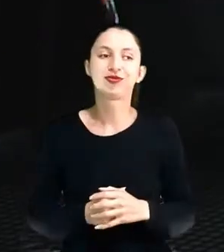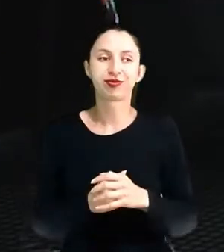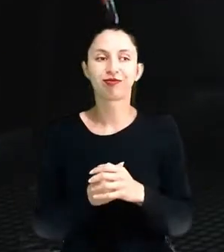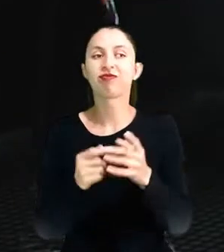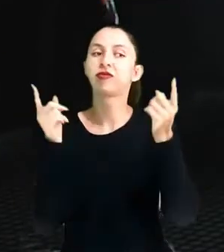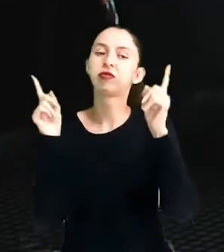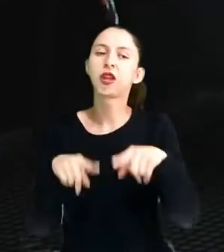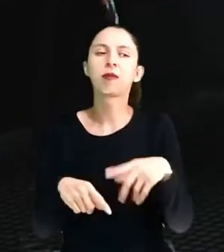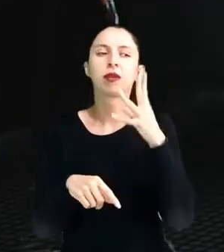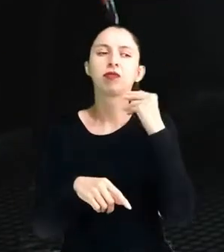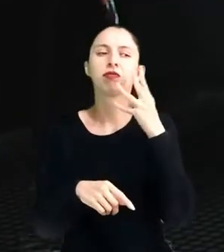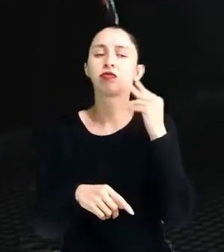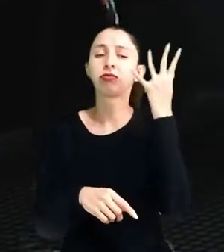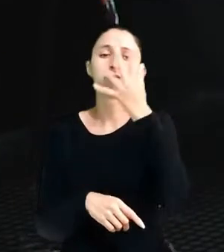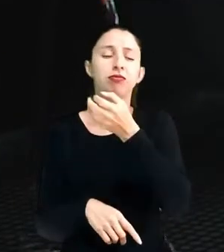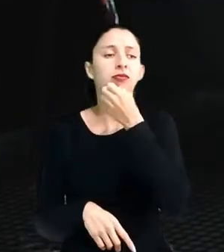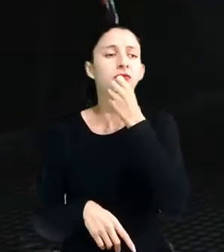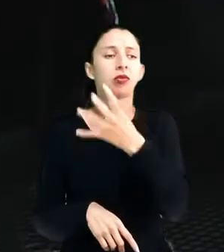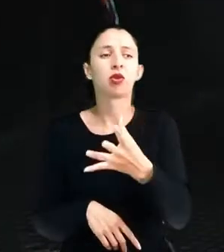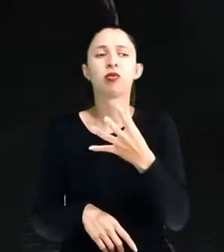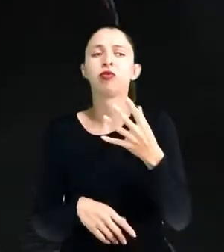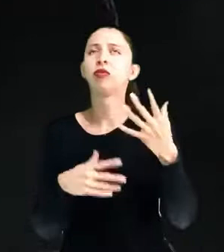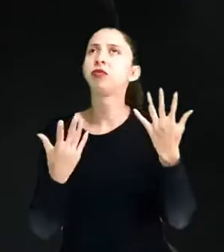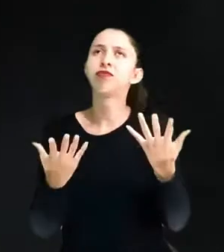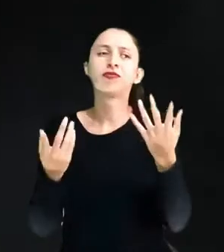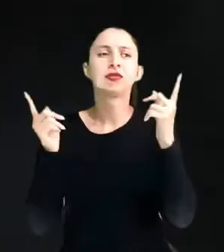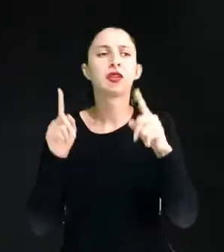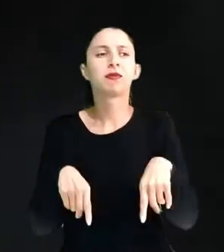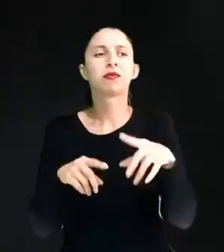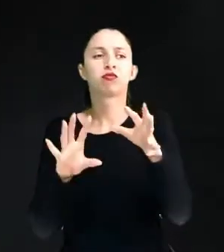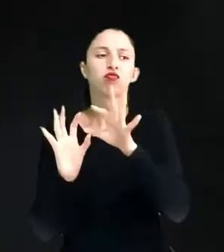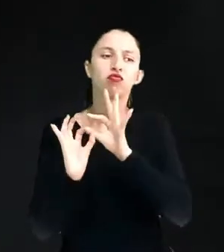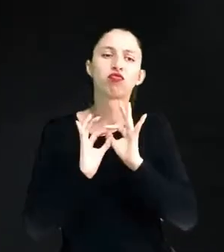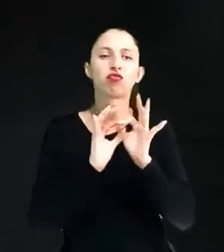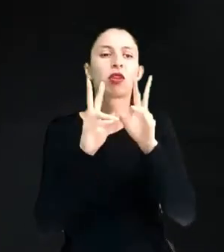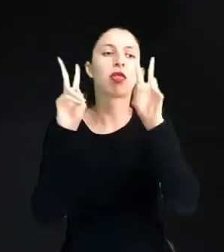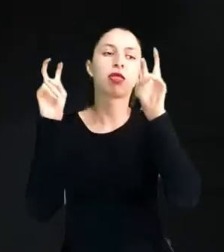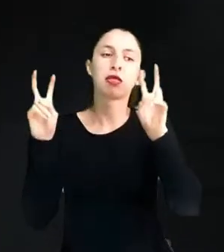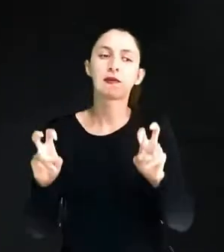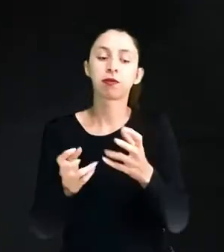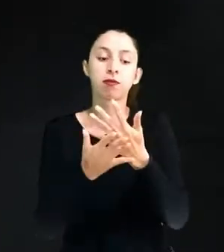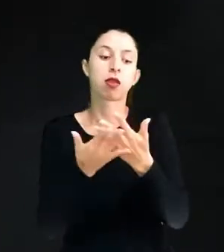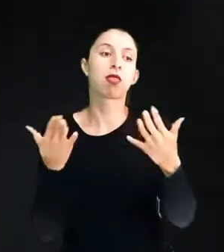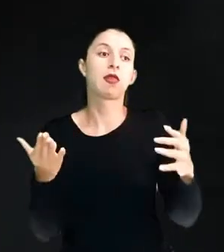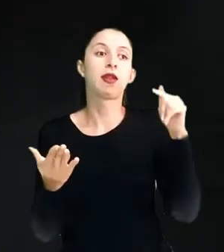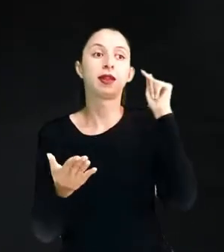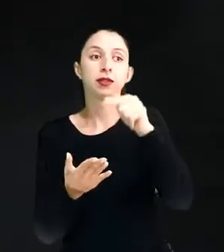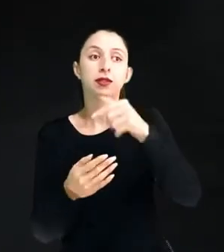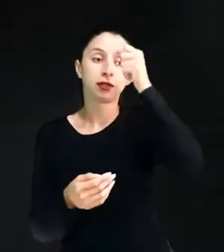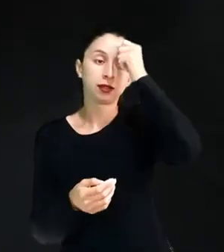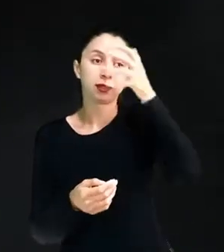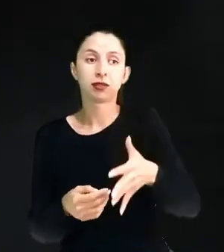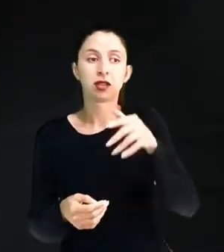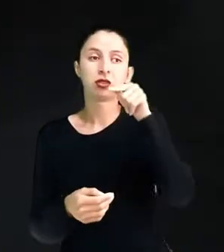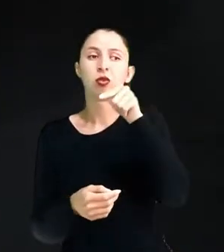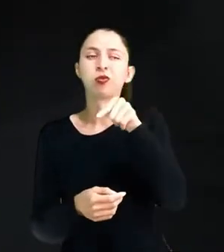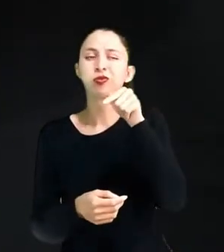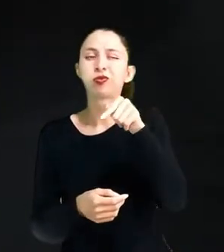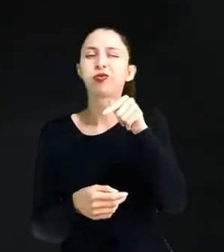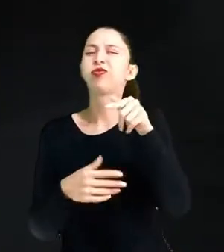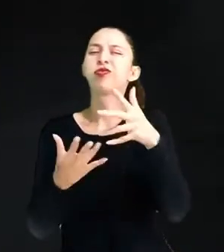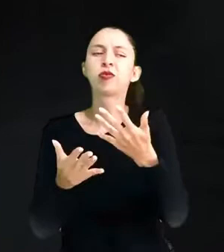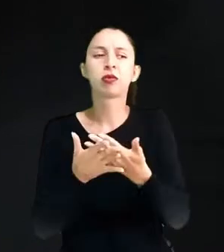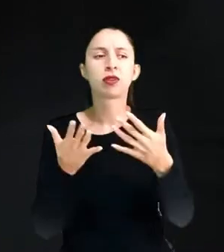esta experiencia tan bonita también logramos como articular no solamente la parte de materiales didácticos físicos, sino también